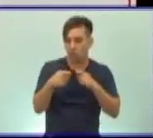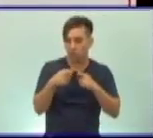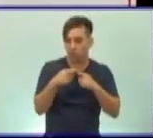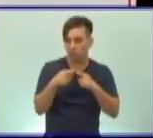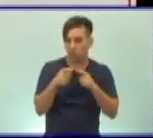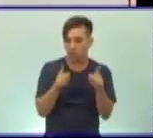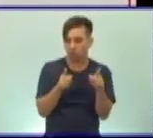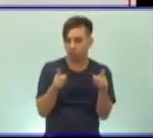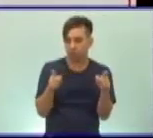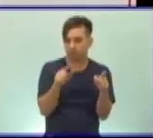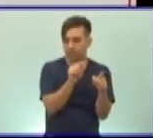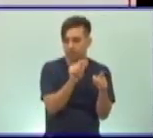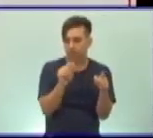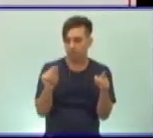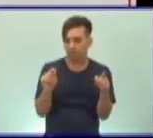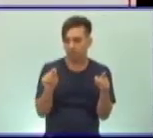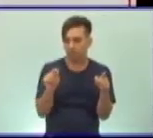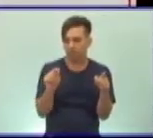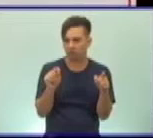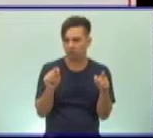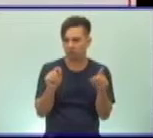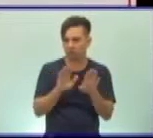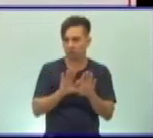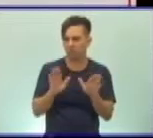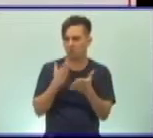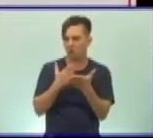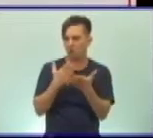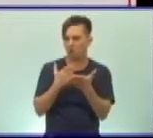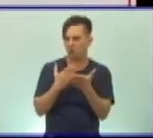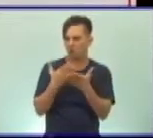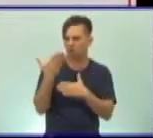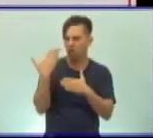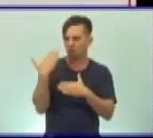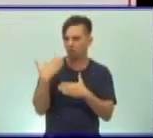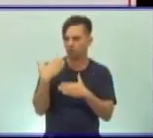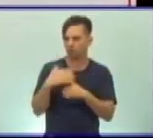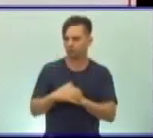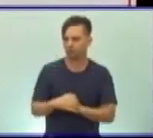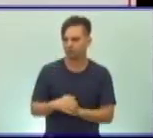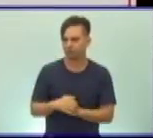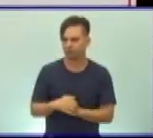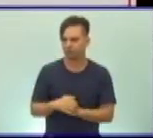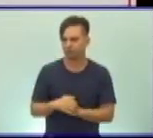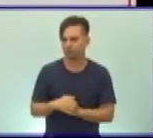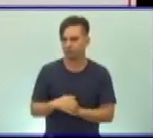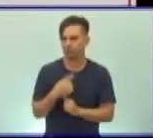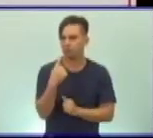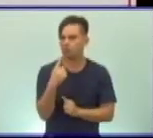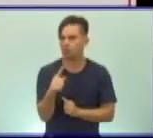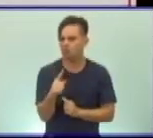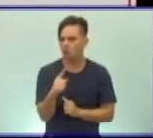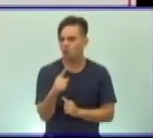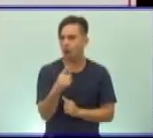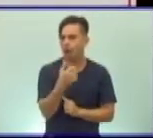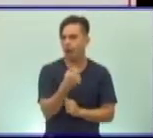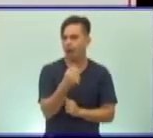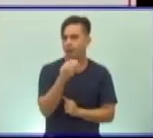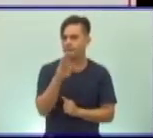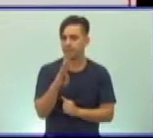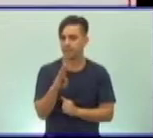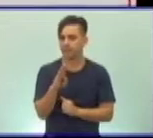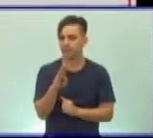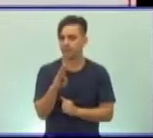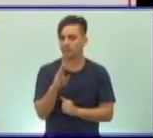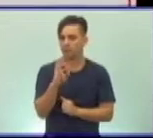segmento, ¿cuáles conocemos hasta el momento? Solo conocemos que AB es